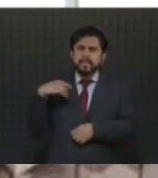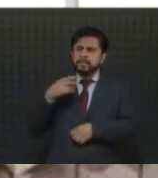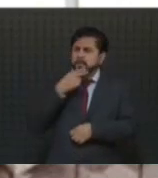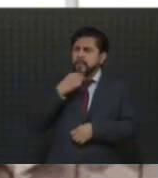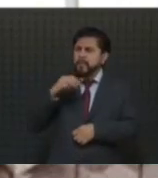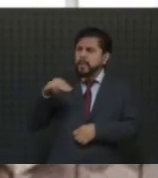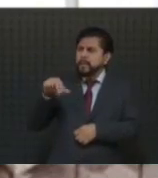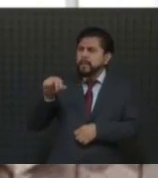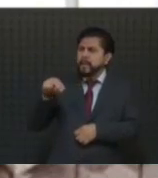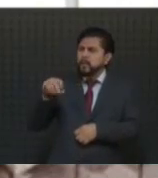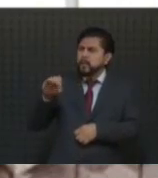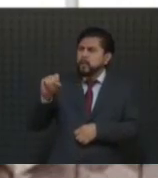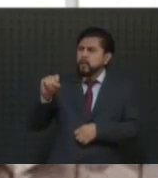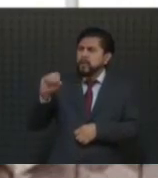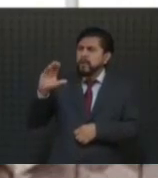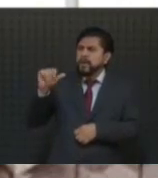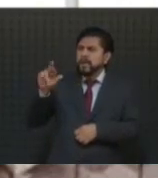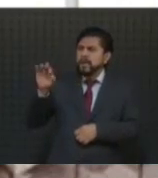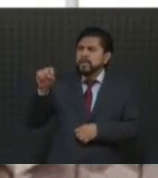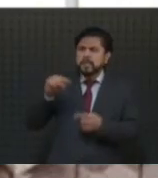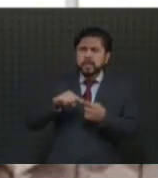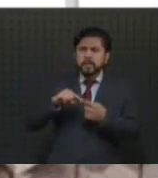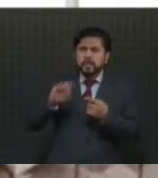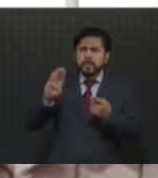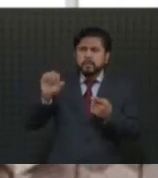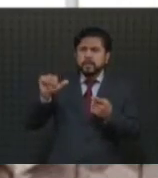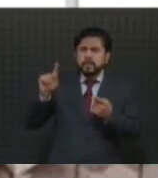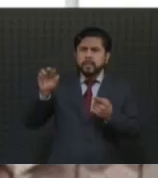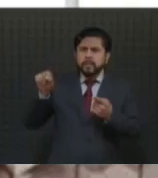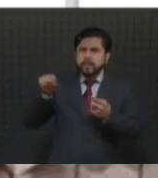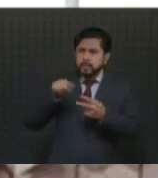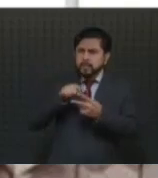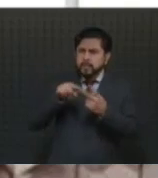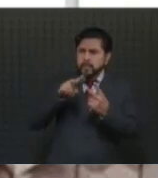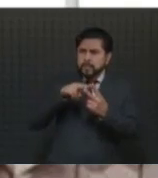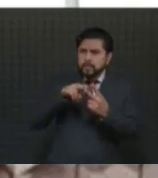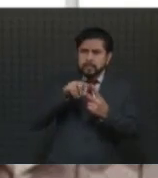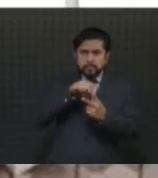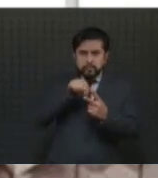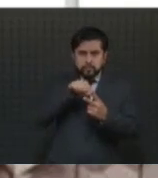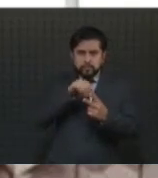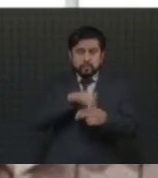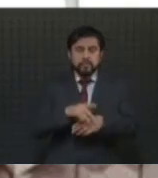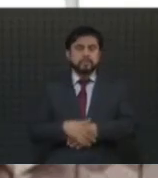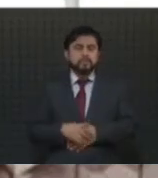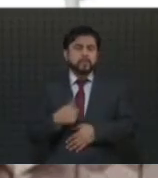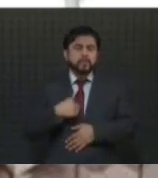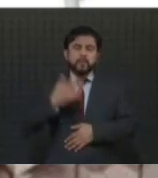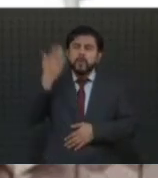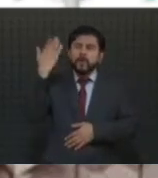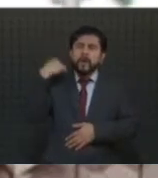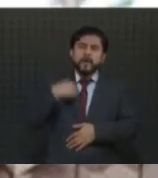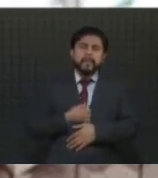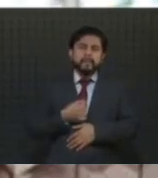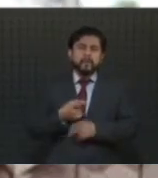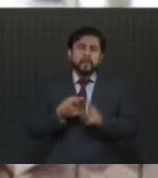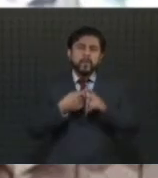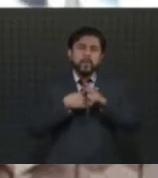Carranza, y Baltasar Gómez no anda por aquí, pero sí anda Manolo. Cuando yo estudié en la facultad, yo entré al CCH Sur